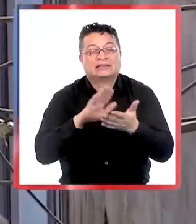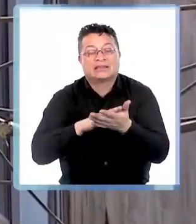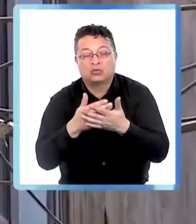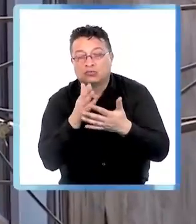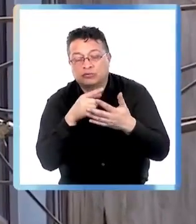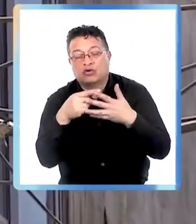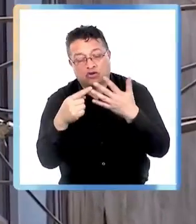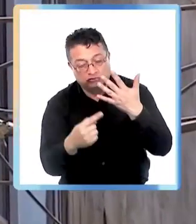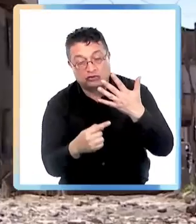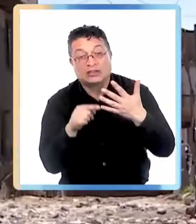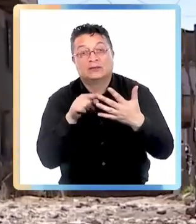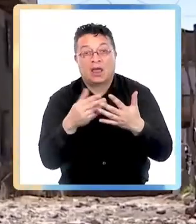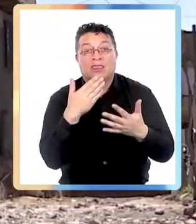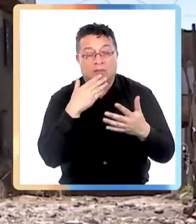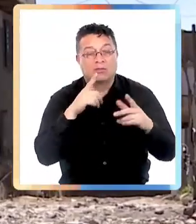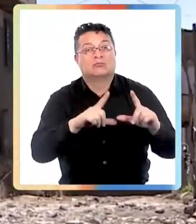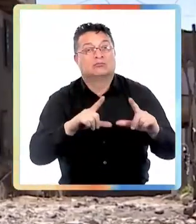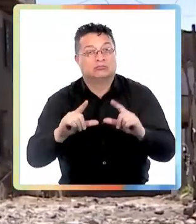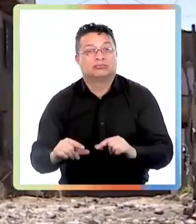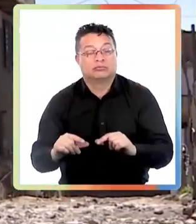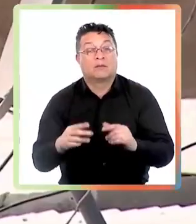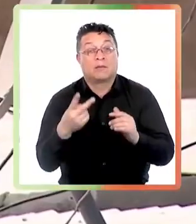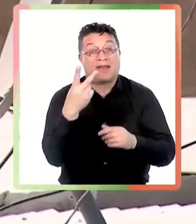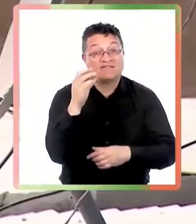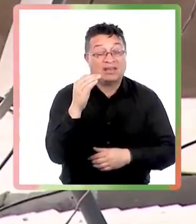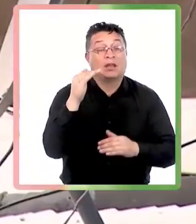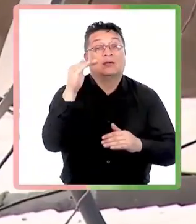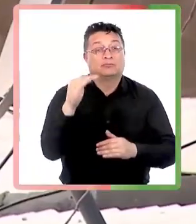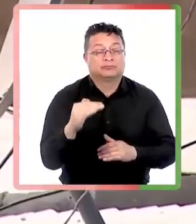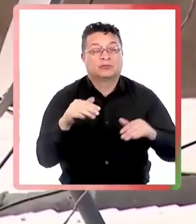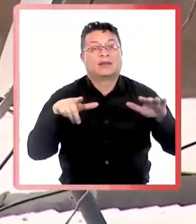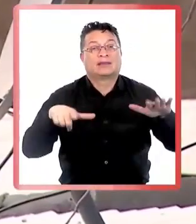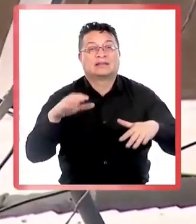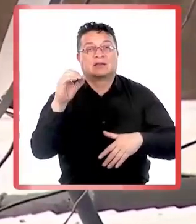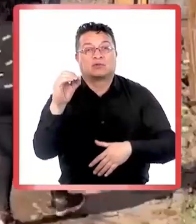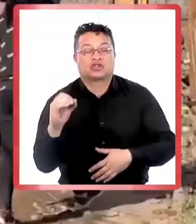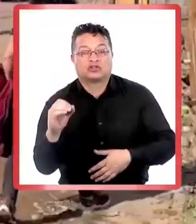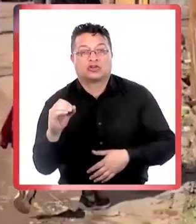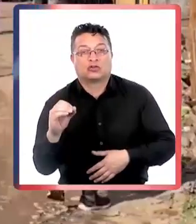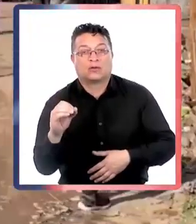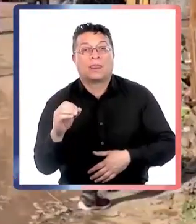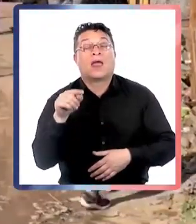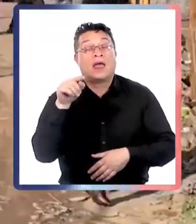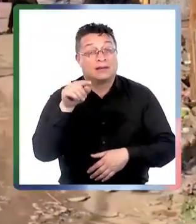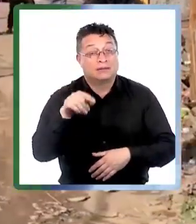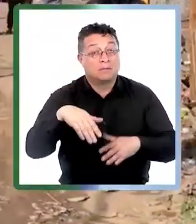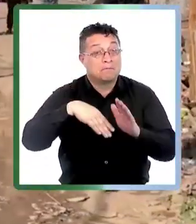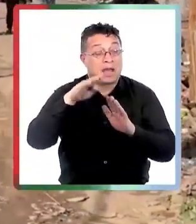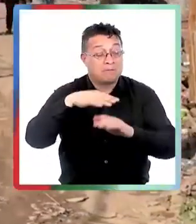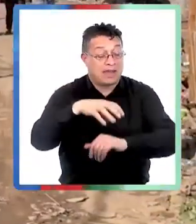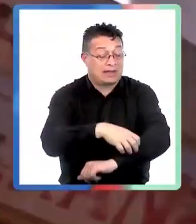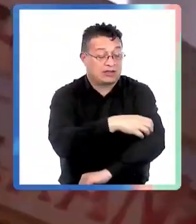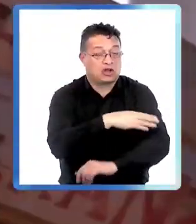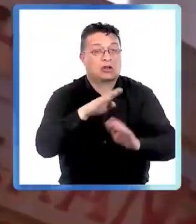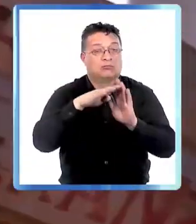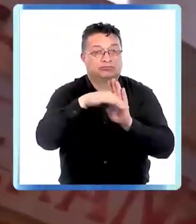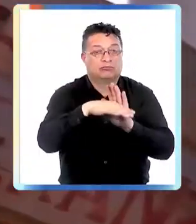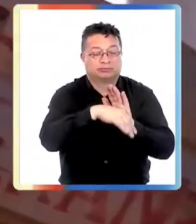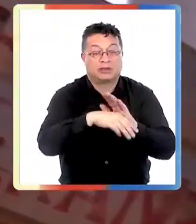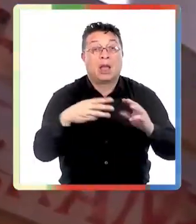carencias en educación, salud y otros aspectos, también se redujo, pasó de 20 a casi 17%. La mayoría de las